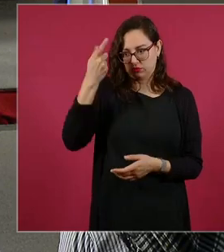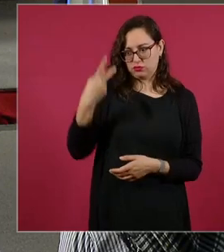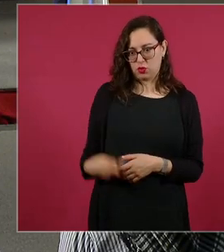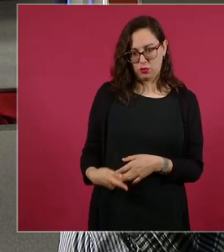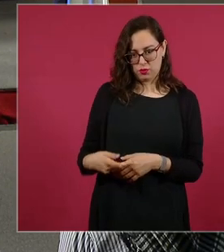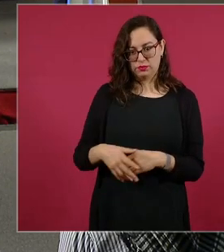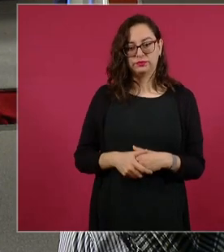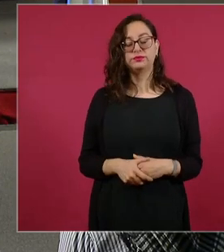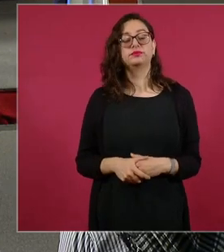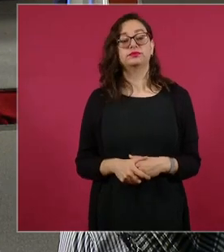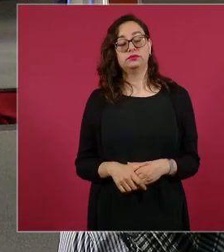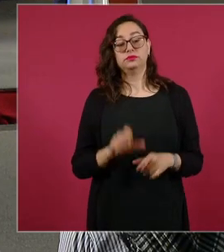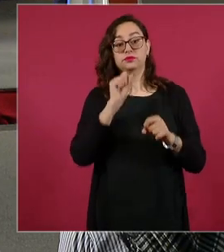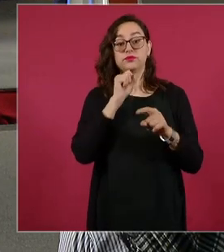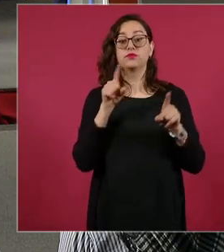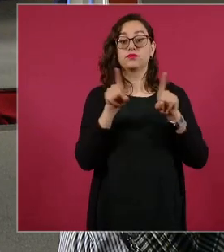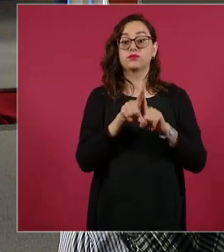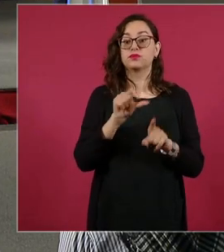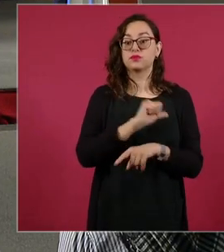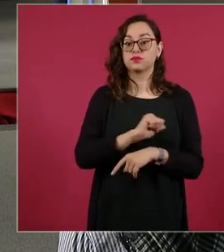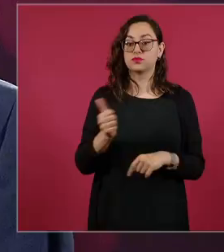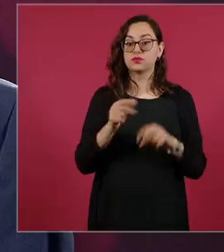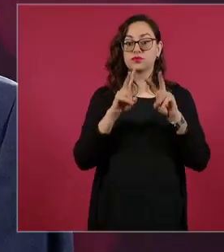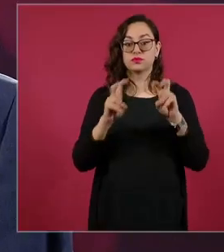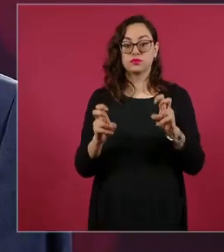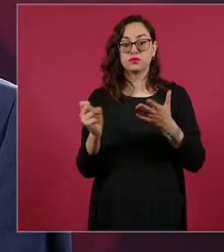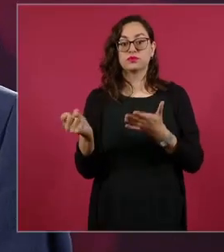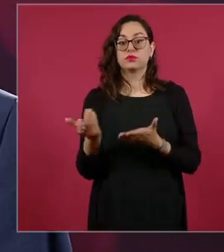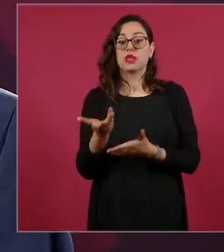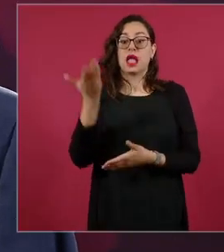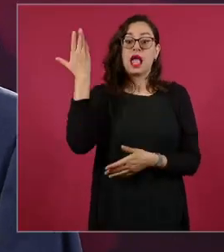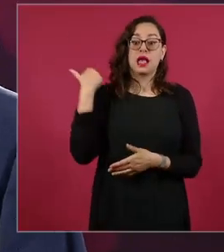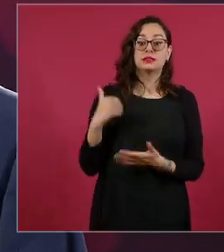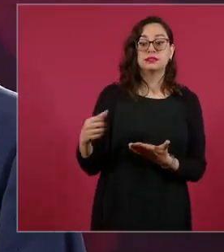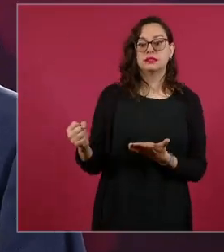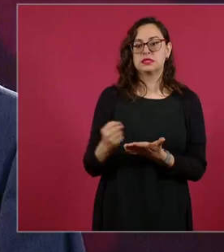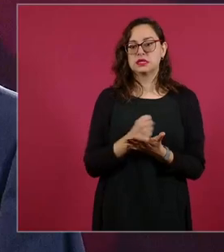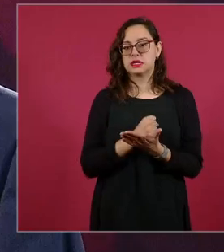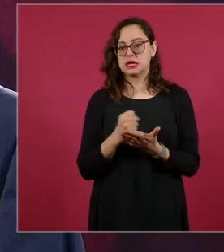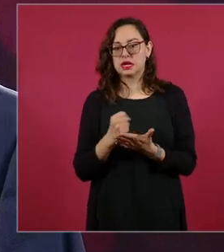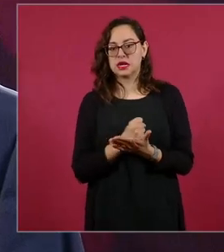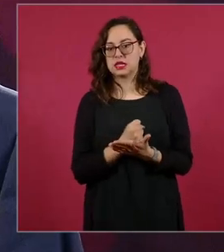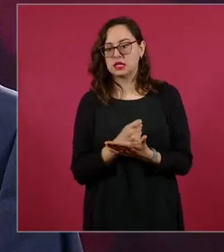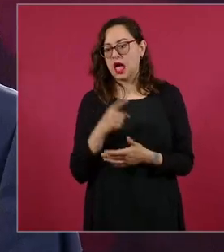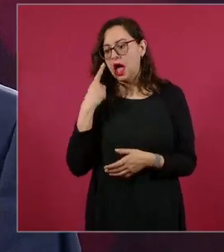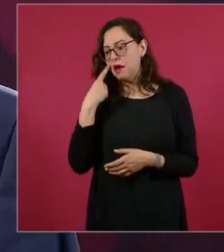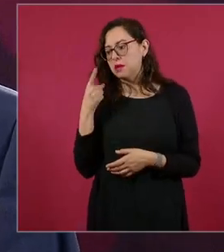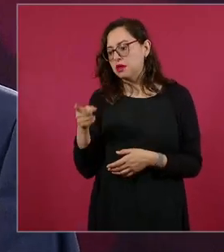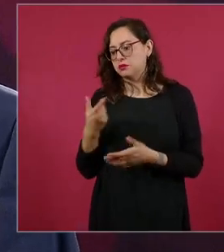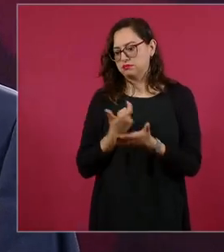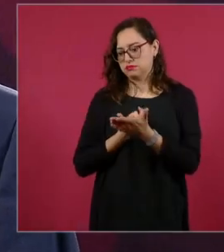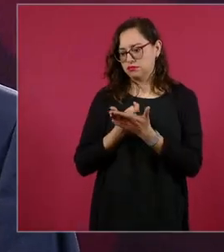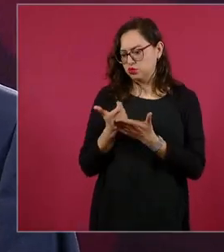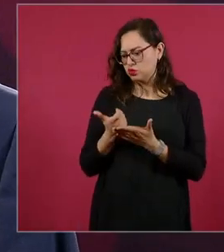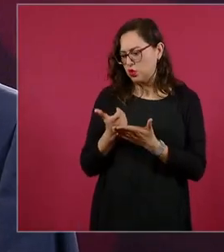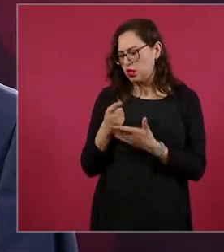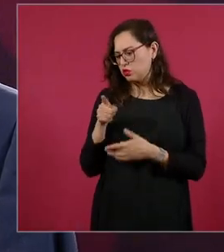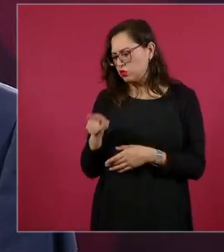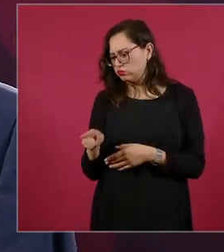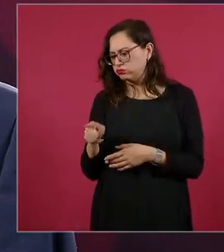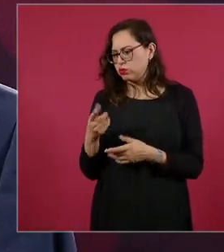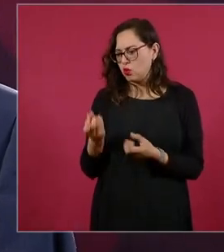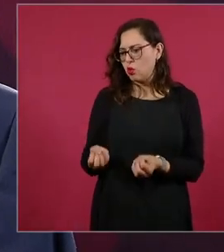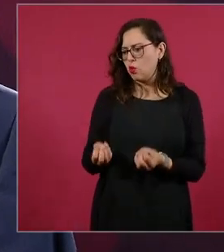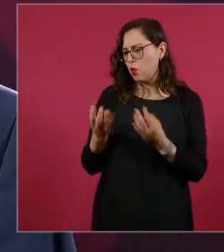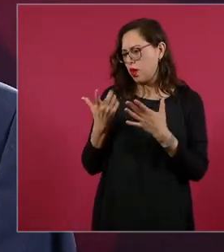los créditos históricamente se otorgaban tomando en cuenta únicamente el salario base de la persona trabajadora.